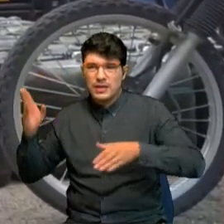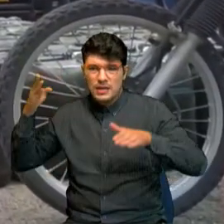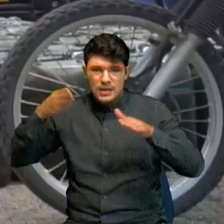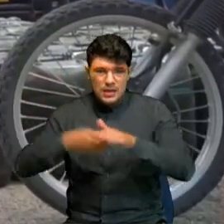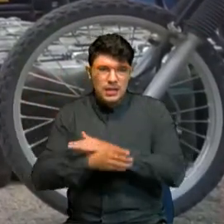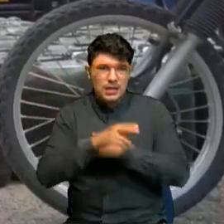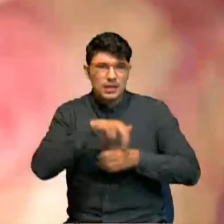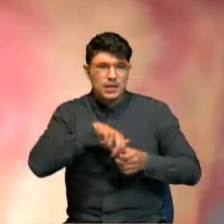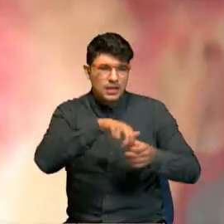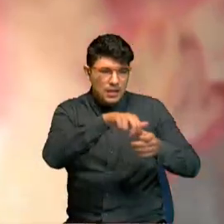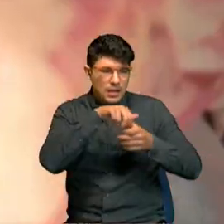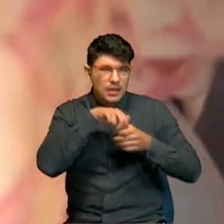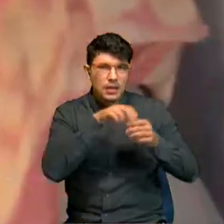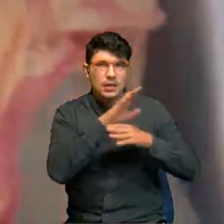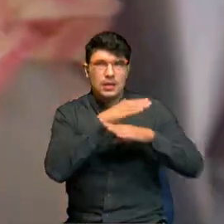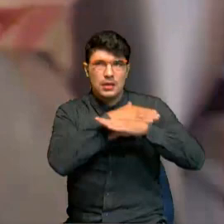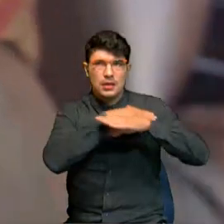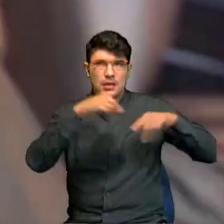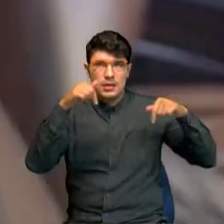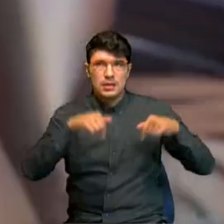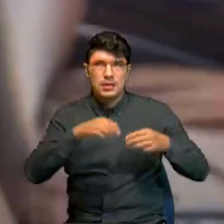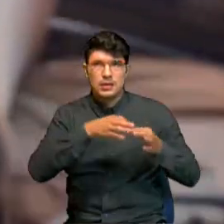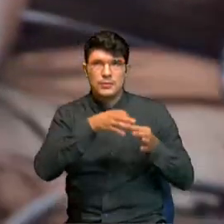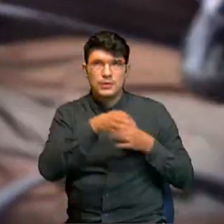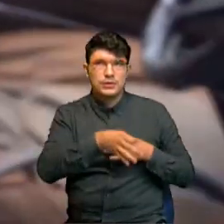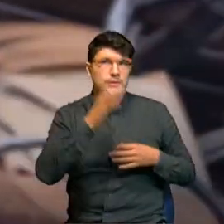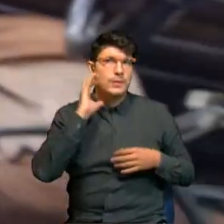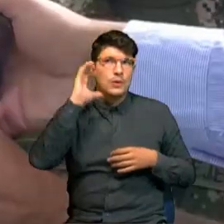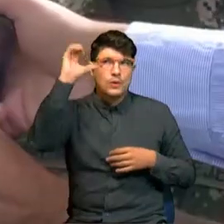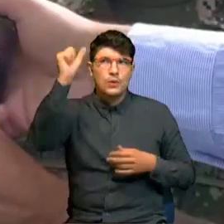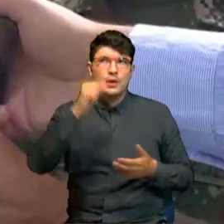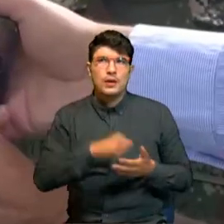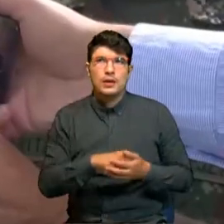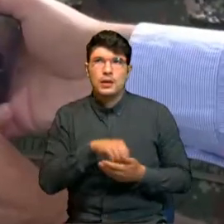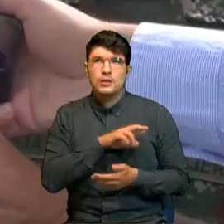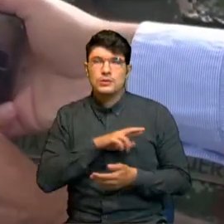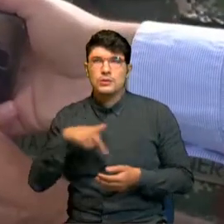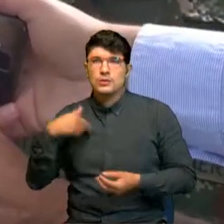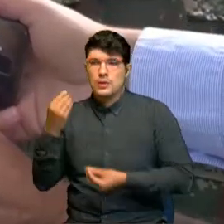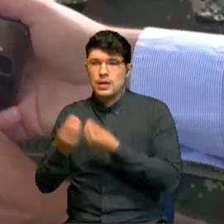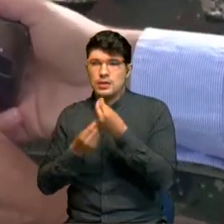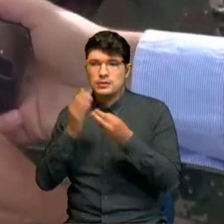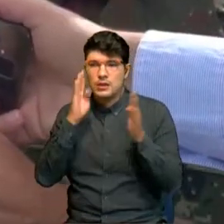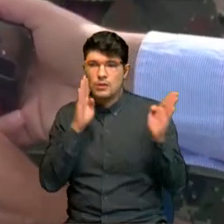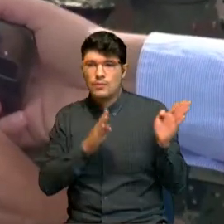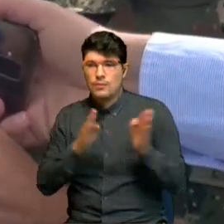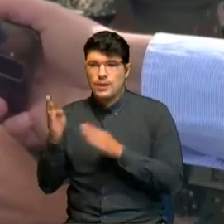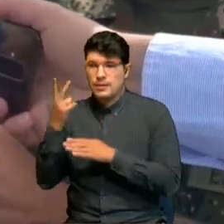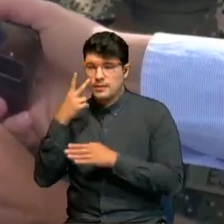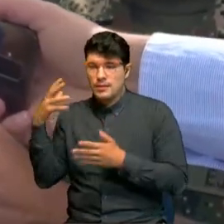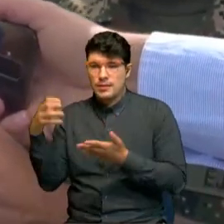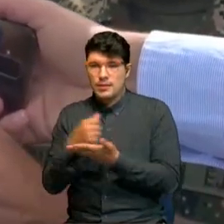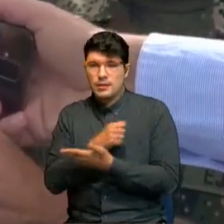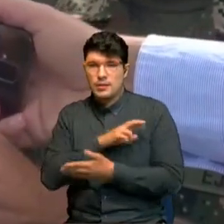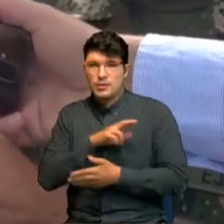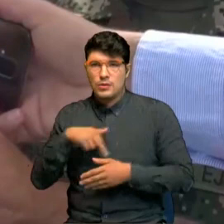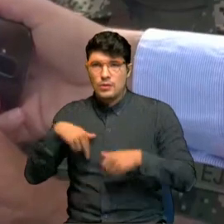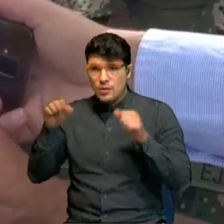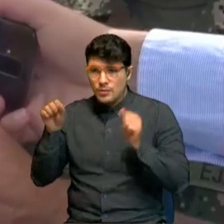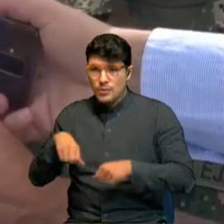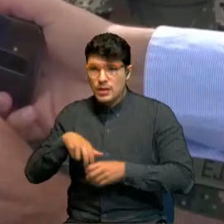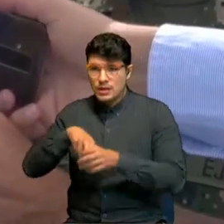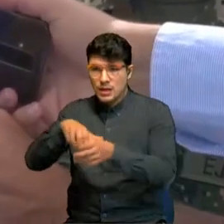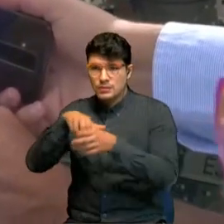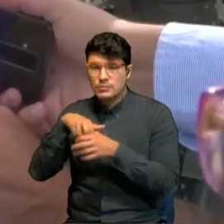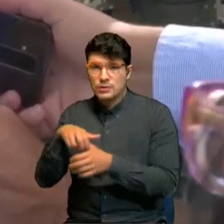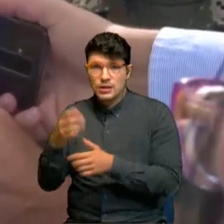siendo transitadas por el casco urbano del municipio de Ocaña. Realizamos plan avispa, donde se logró la inmovilización de 4